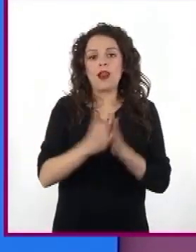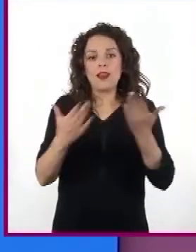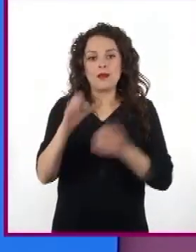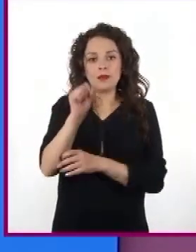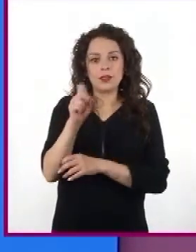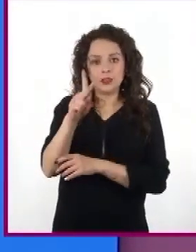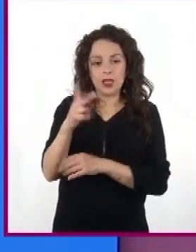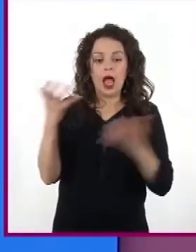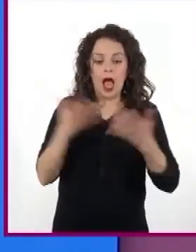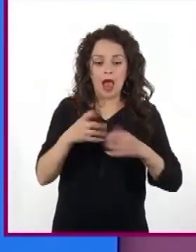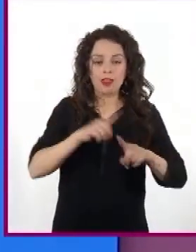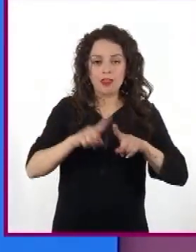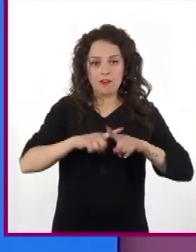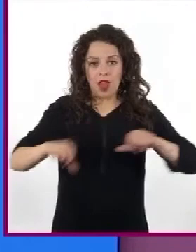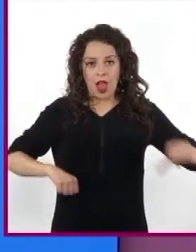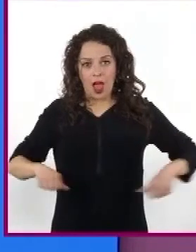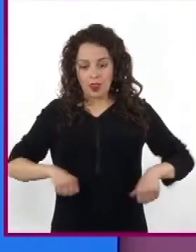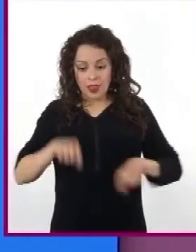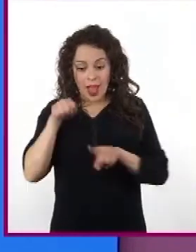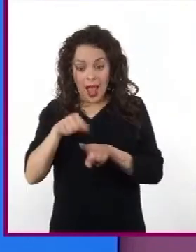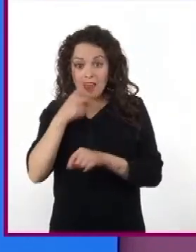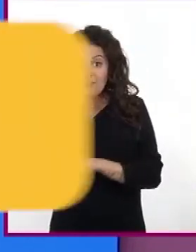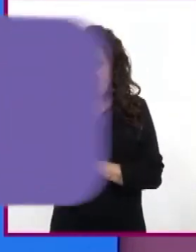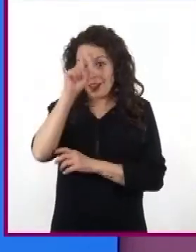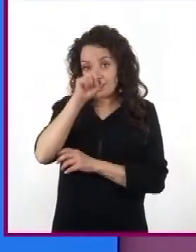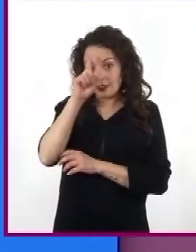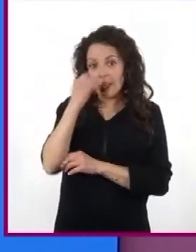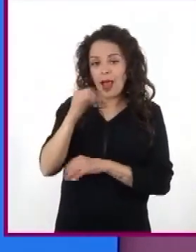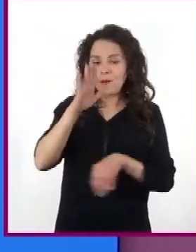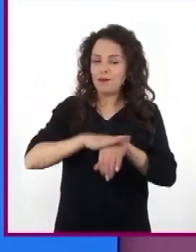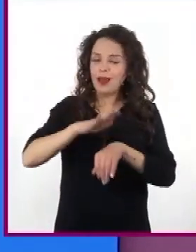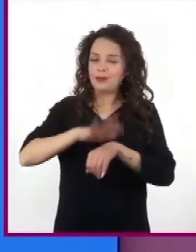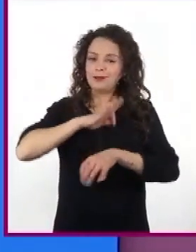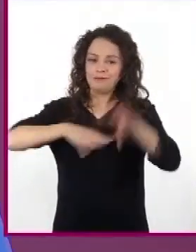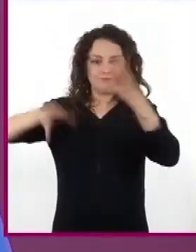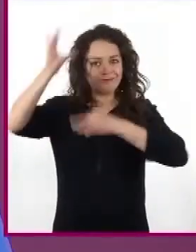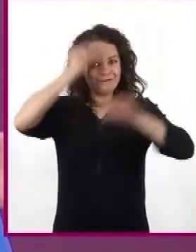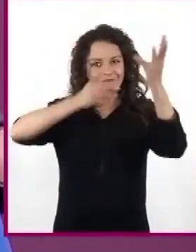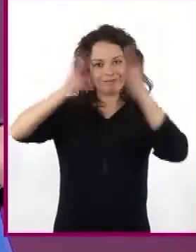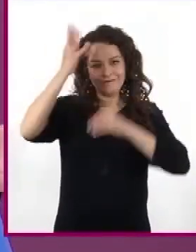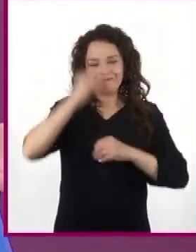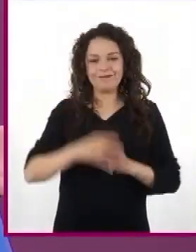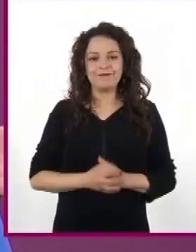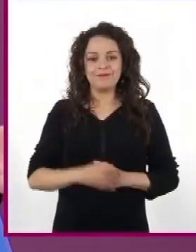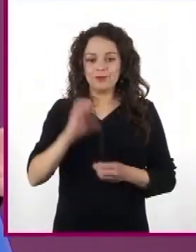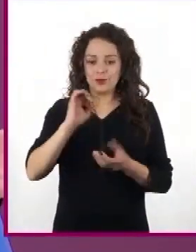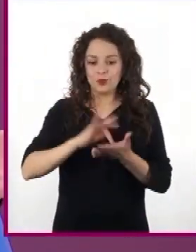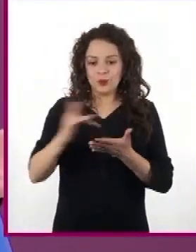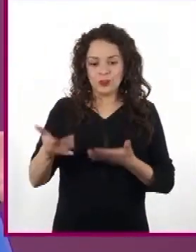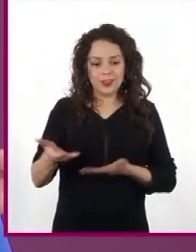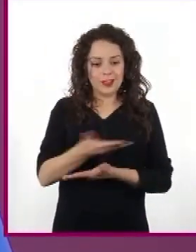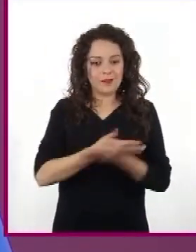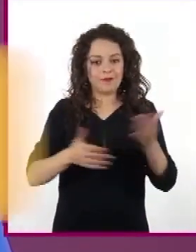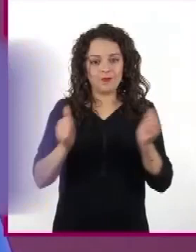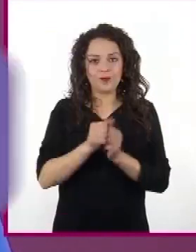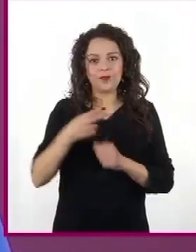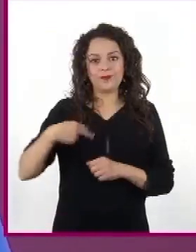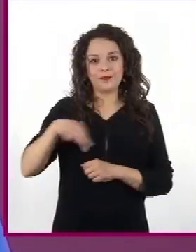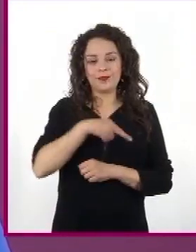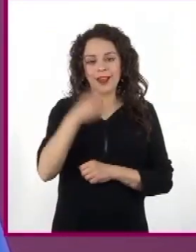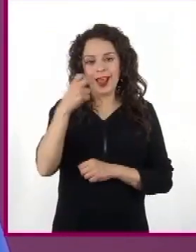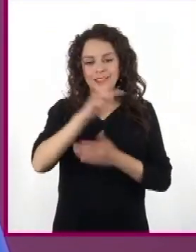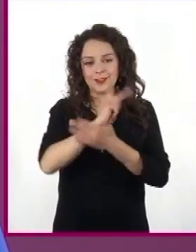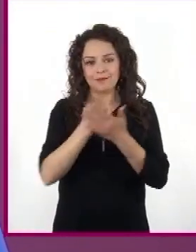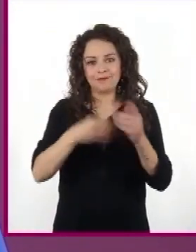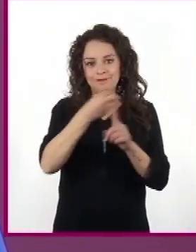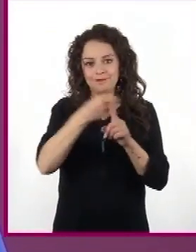actividades que ahí se les sugiere y ampliar sus aprendizajes. Gracias por compartir con nosotros esta sesión